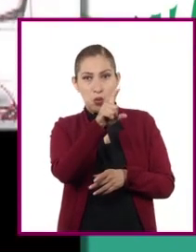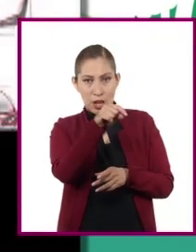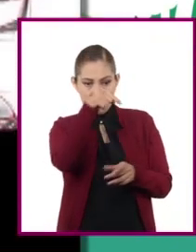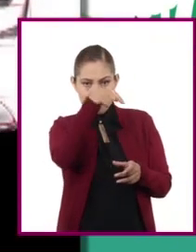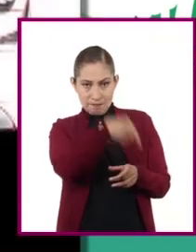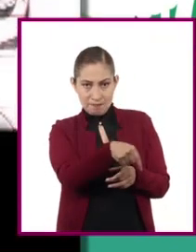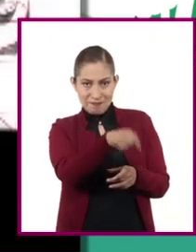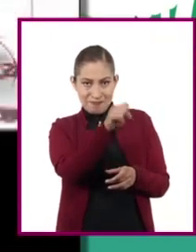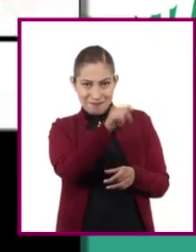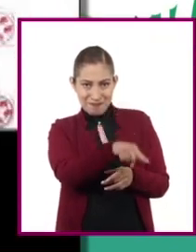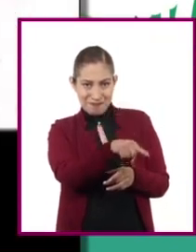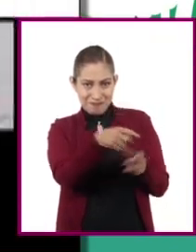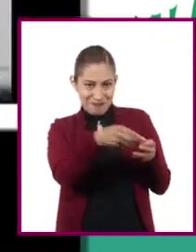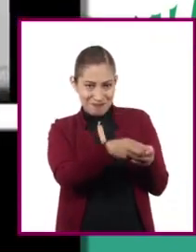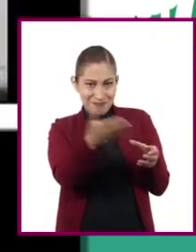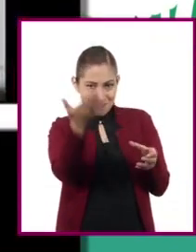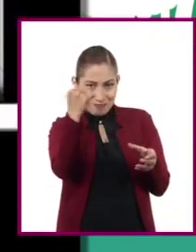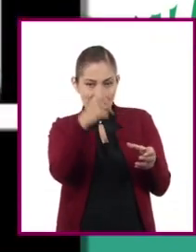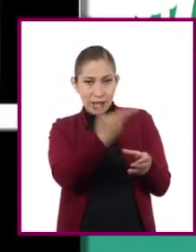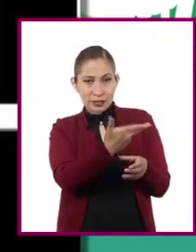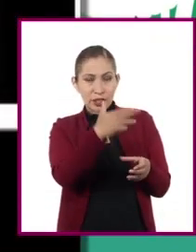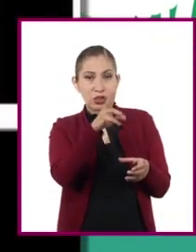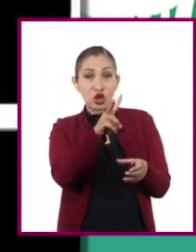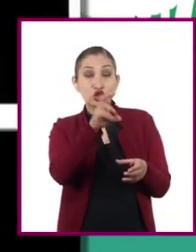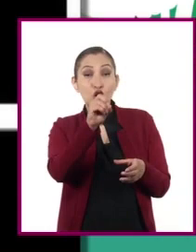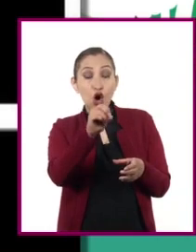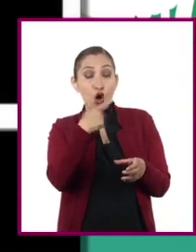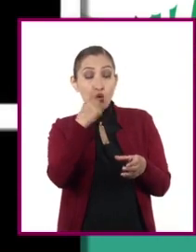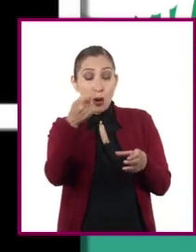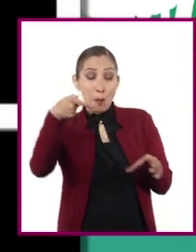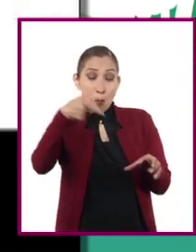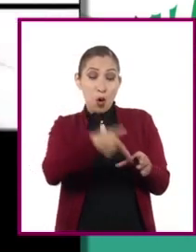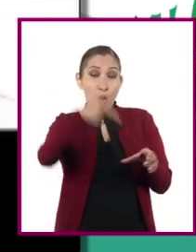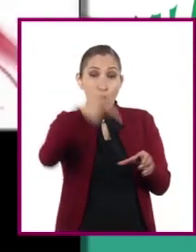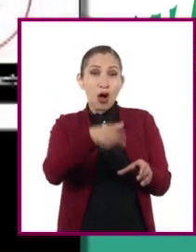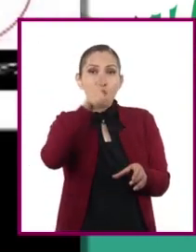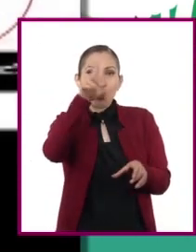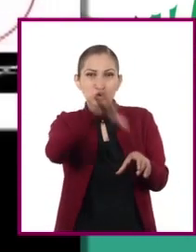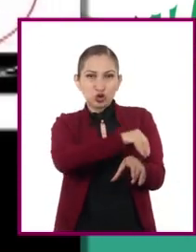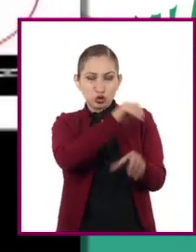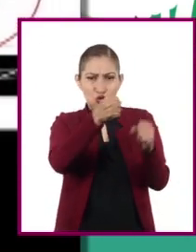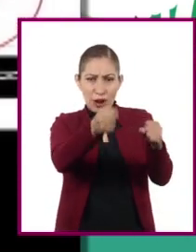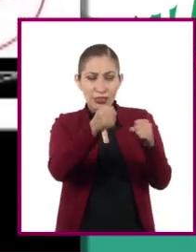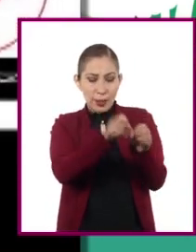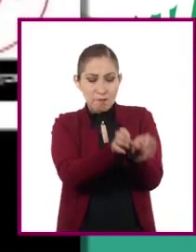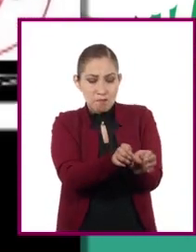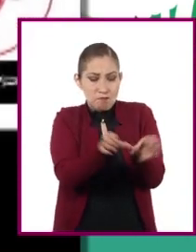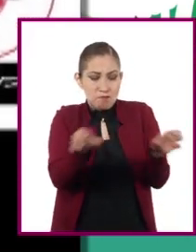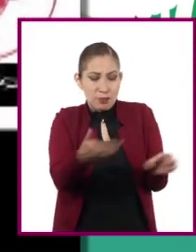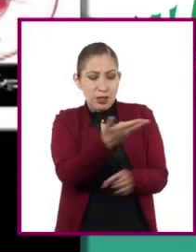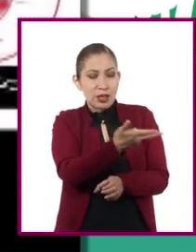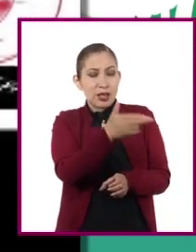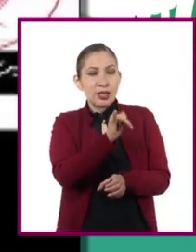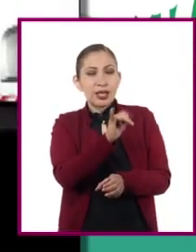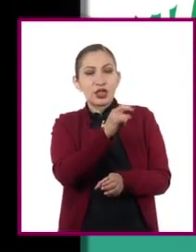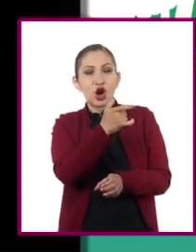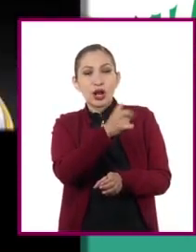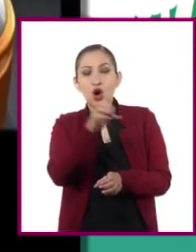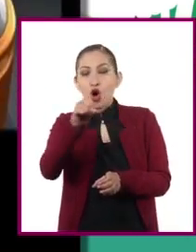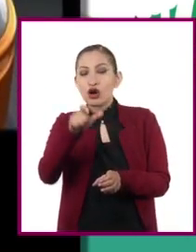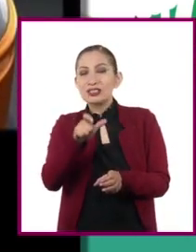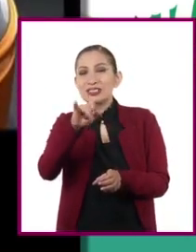agua, que es, como mencionábamos, H2O, y con una descarga eléctrica separamos el hidrógeno del